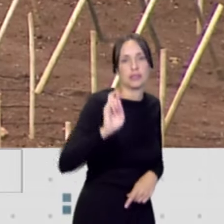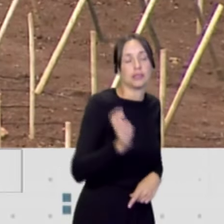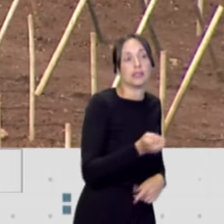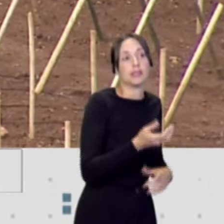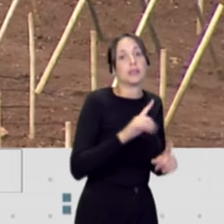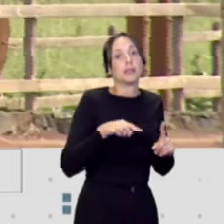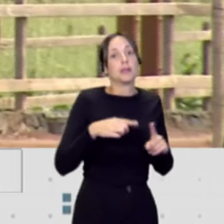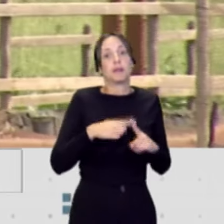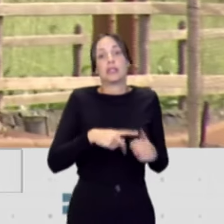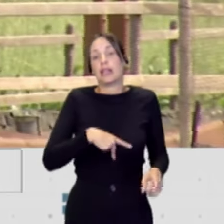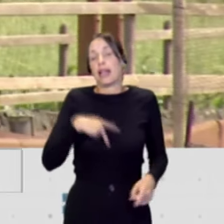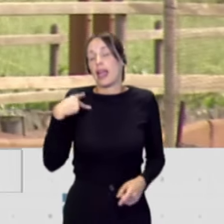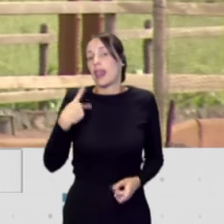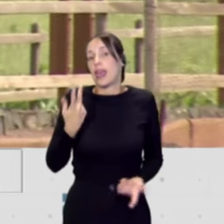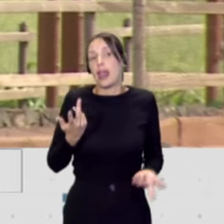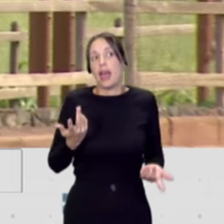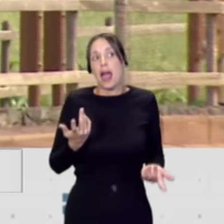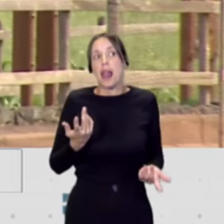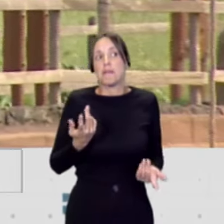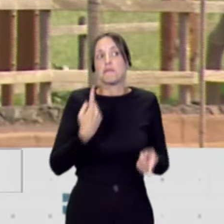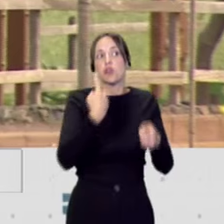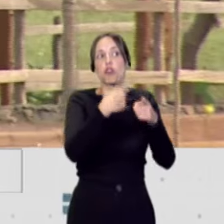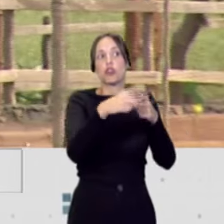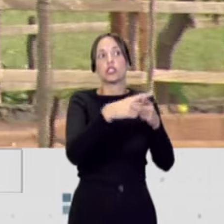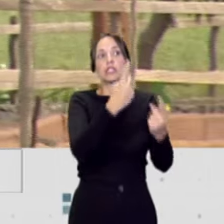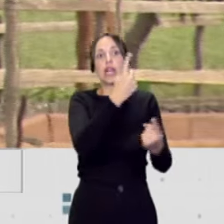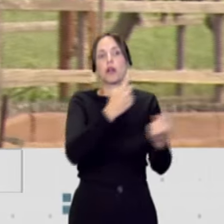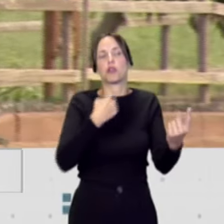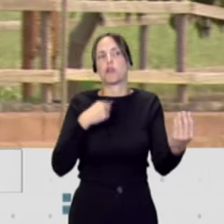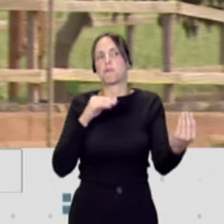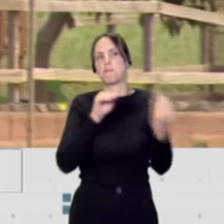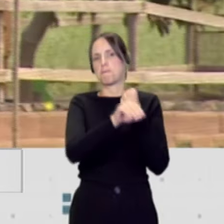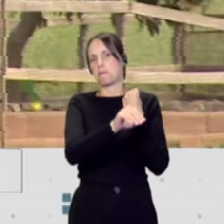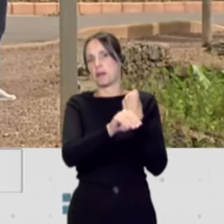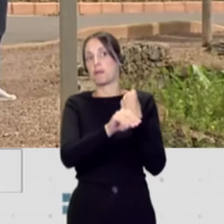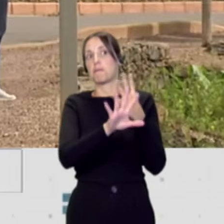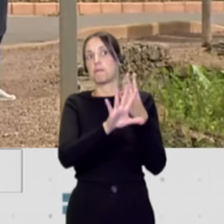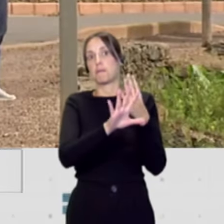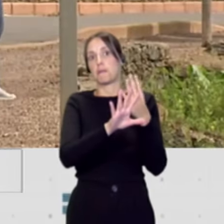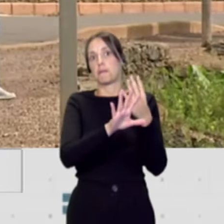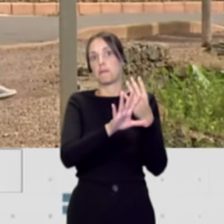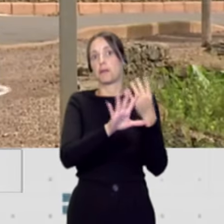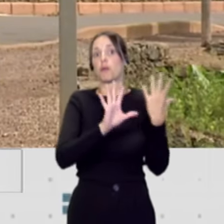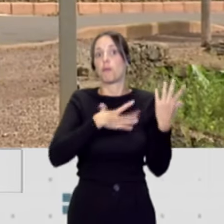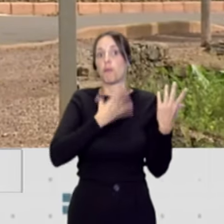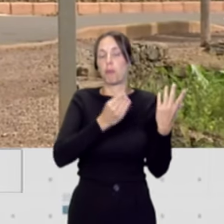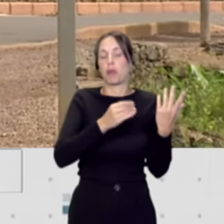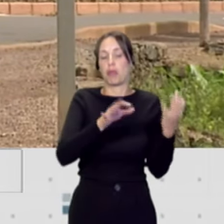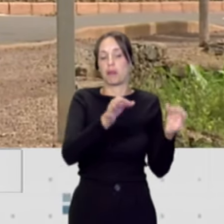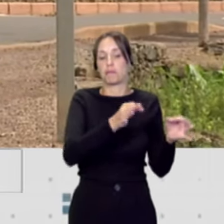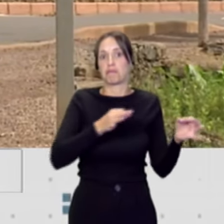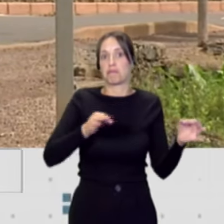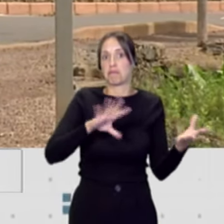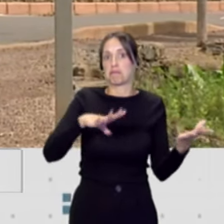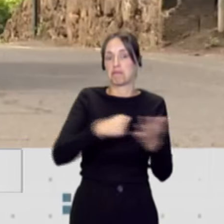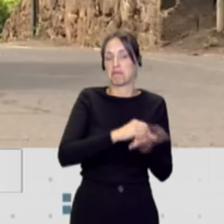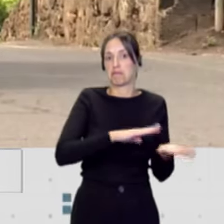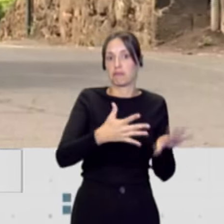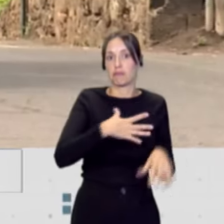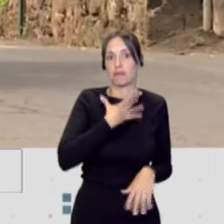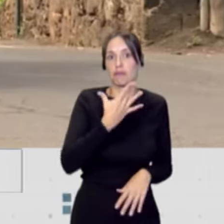carácter general hay postulados que nosotros no compartimos que se puedan aplicar en todo el territorio. Nosotros hablamos de ese principio de diferenciación, no todos